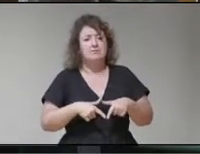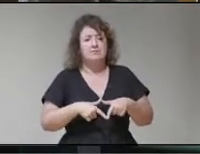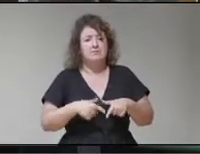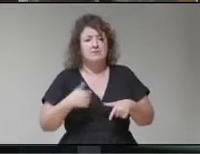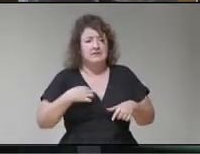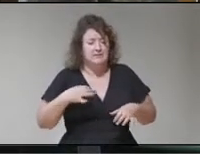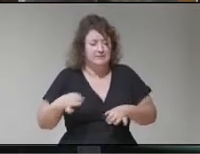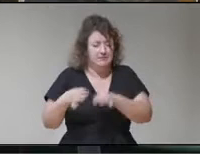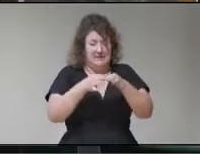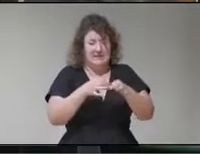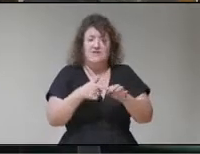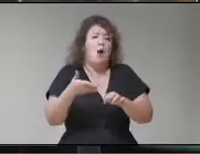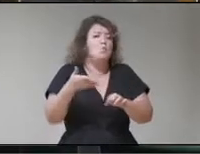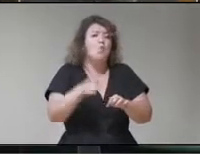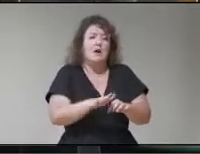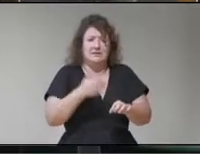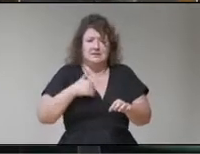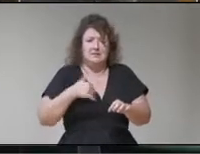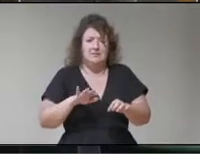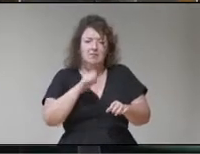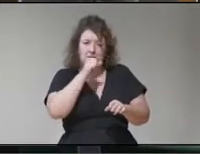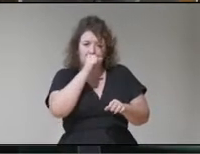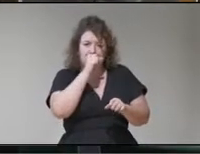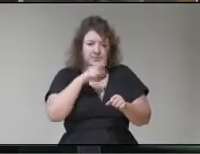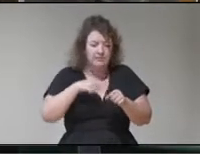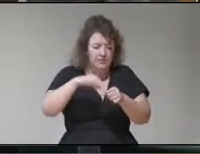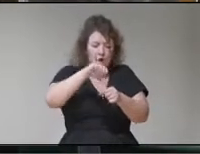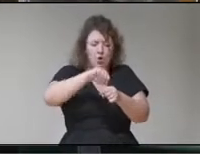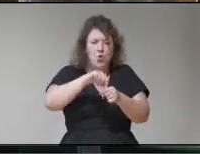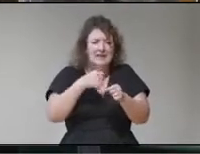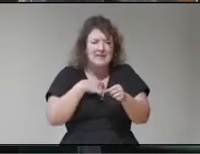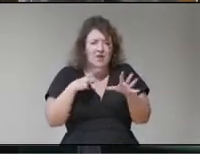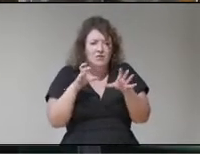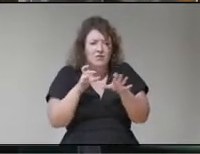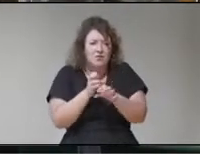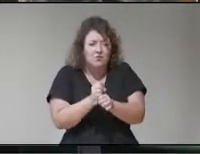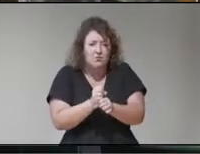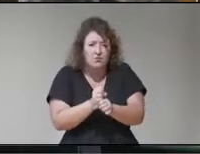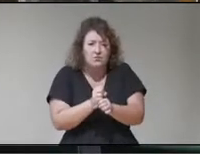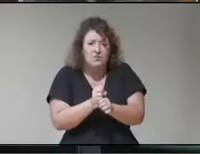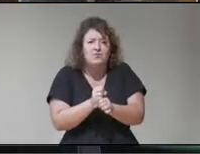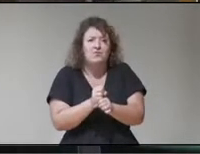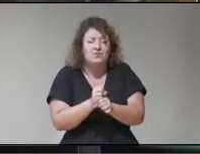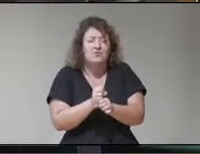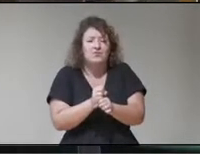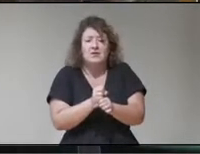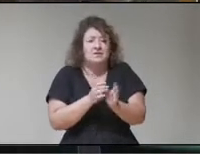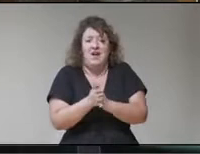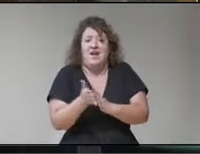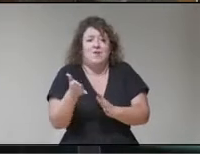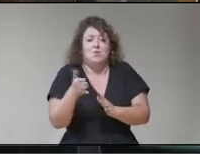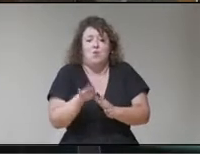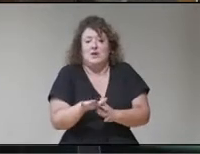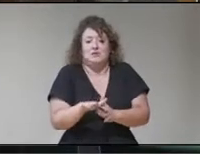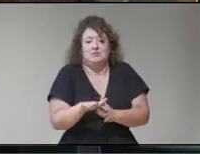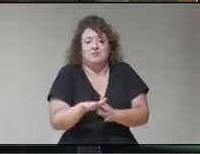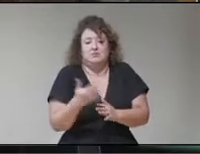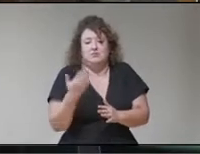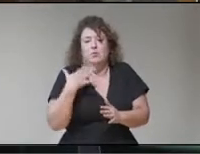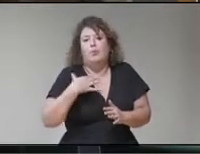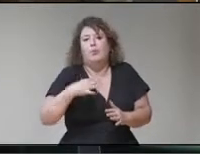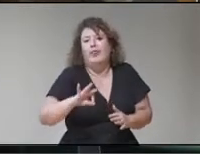descamada, es una célula muerta, Fijaos cómo tiene el núcleo completamente concentrado. Eso ha muerto posiblemente ya